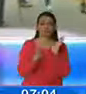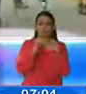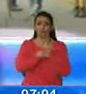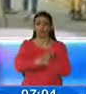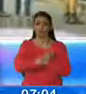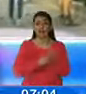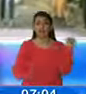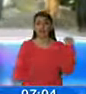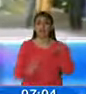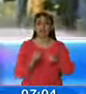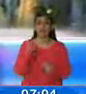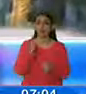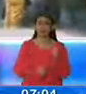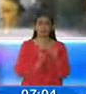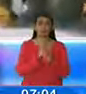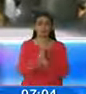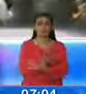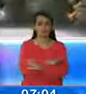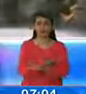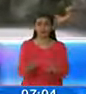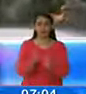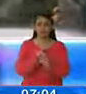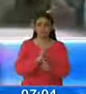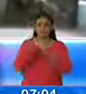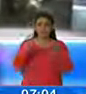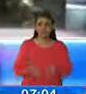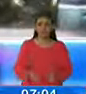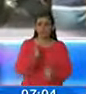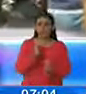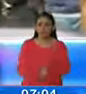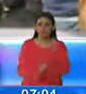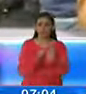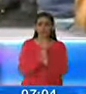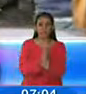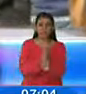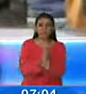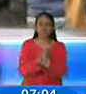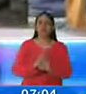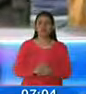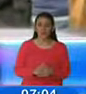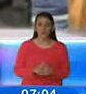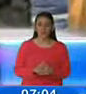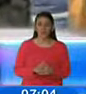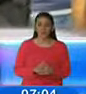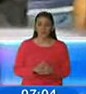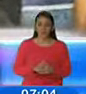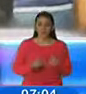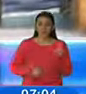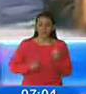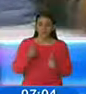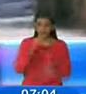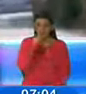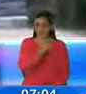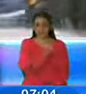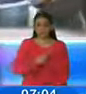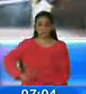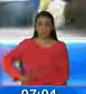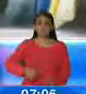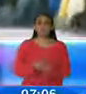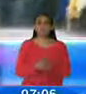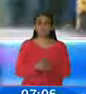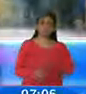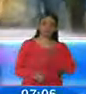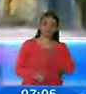seguir hasta que se den los resultados definitivos, los últimos resultados de lo que es el binomio presidencial. A un costado se encuentran